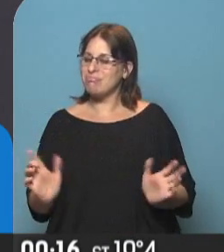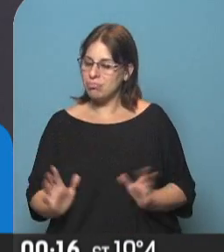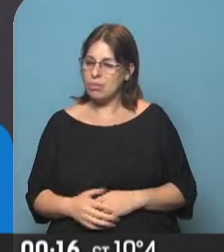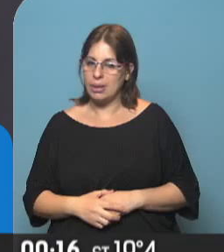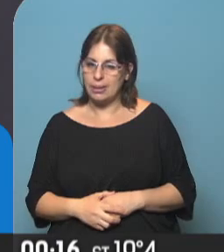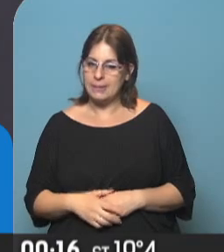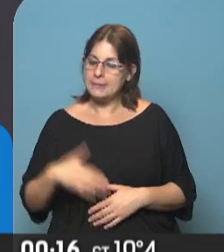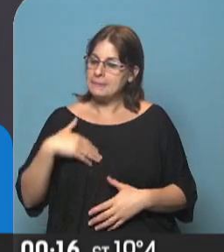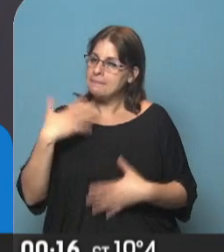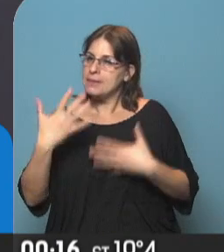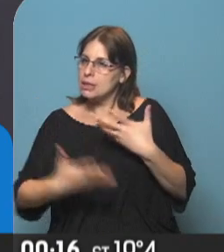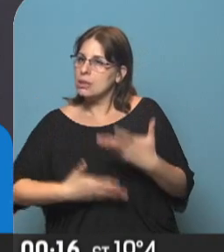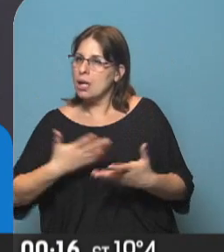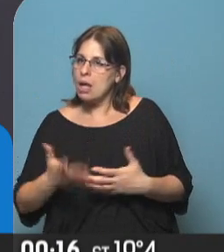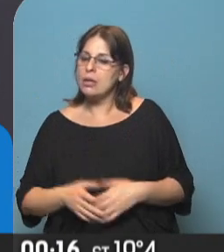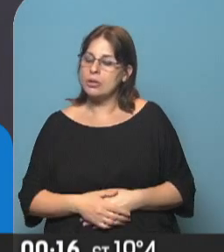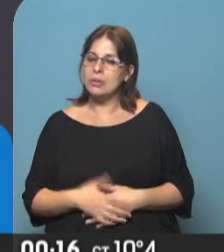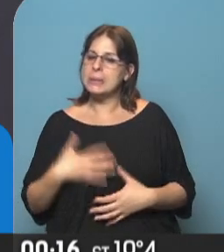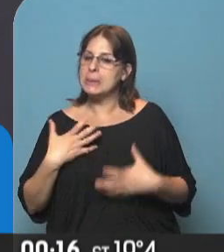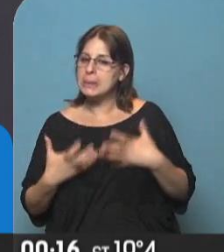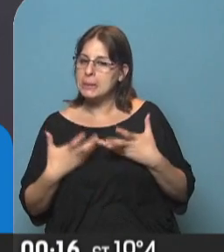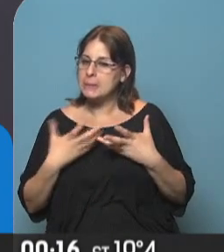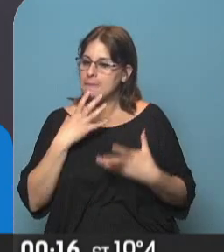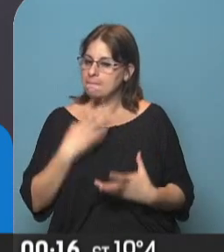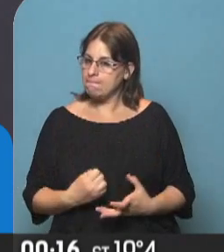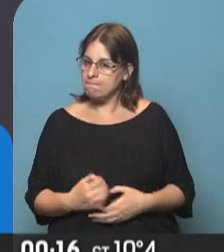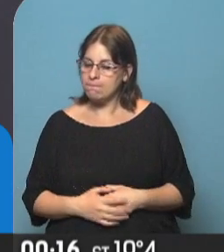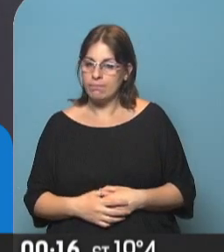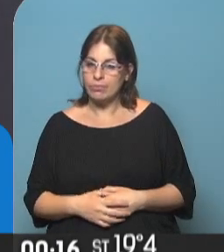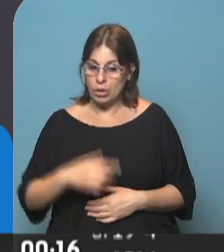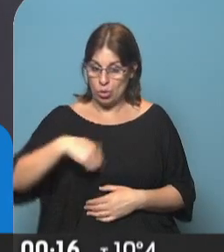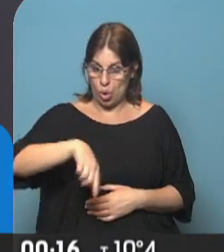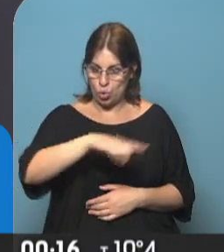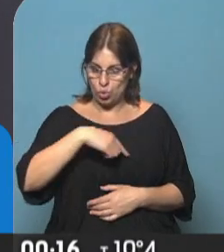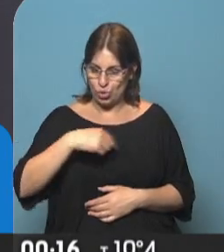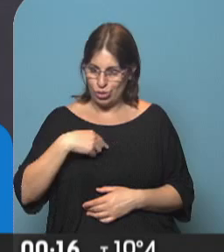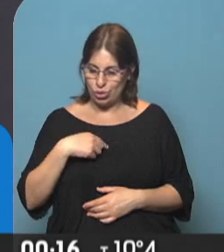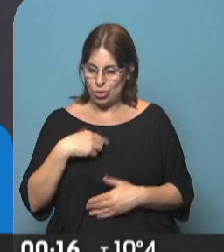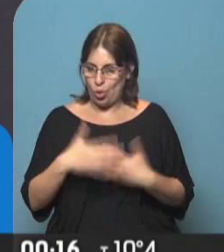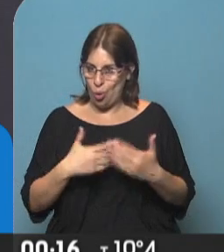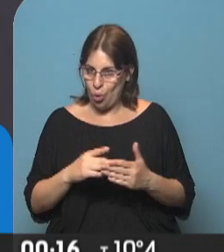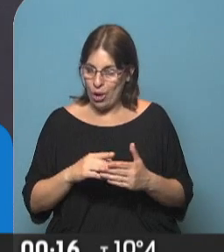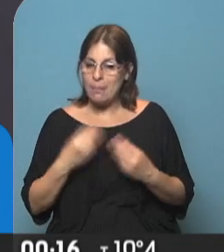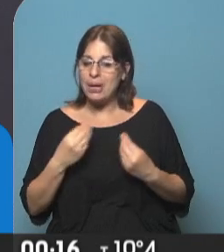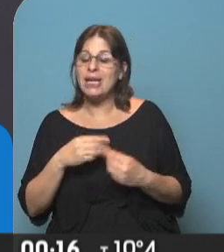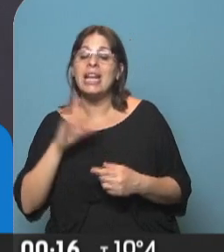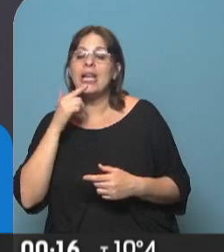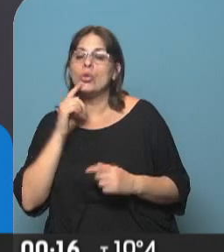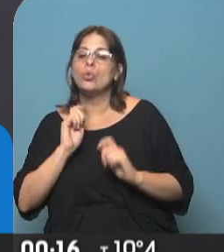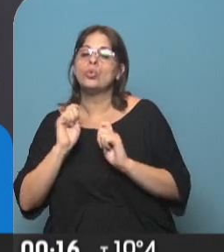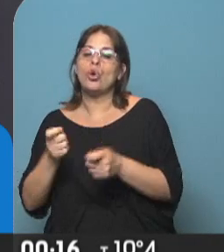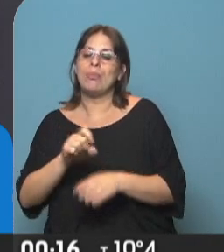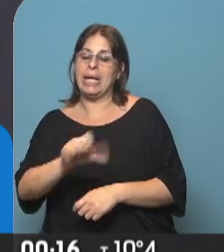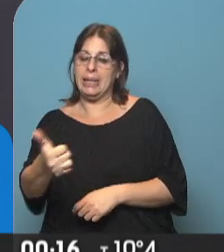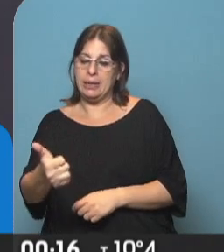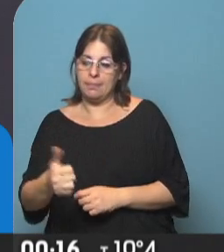Es una mezcla, ¿no?, de frustraciones entre lo que nosotros hicimos para que Lanús ganara y